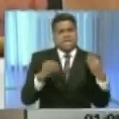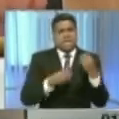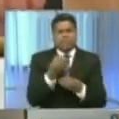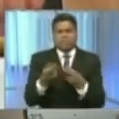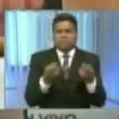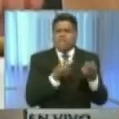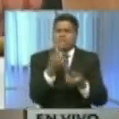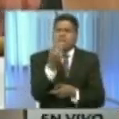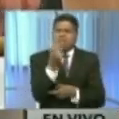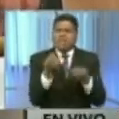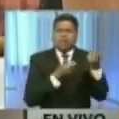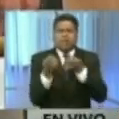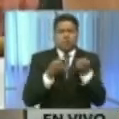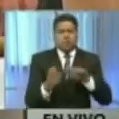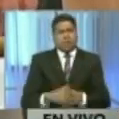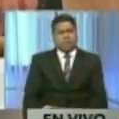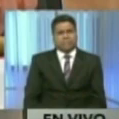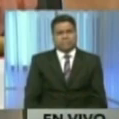regula.